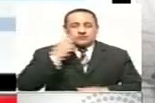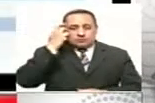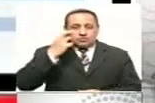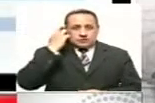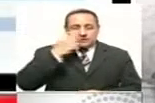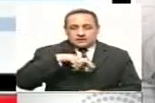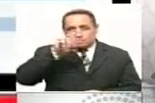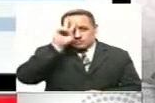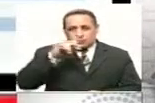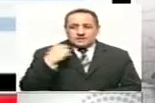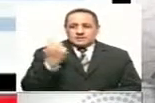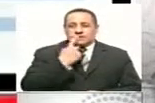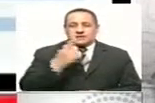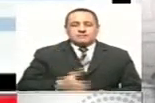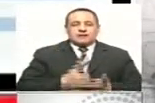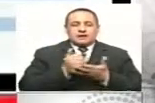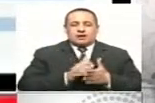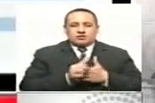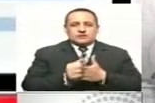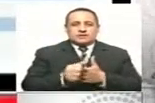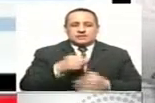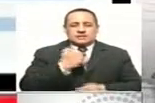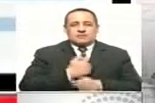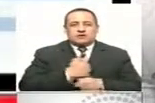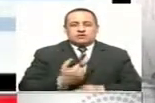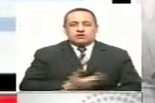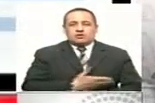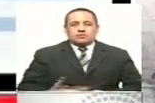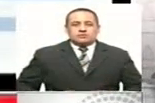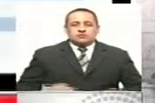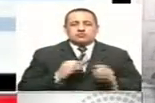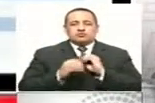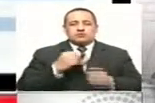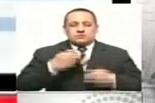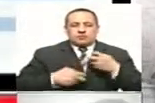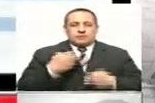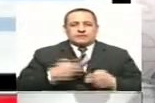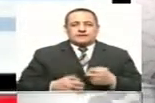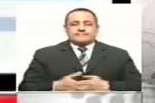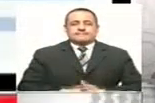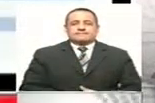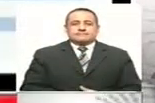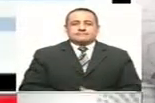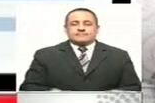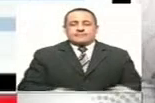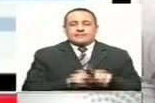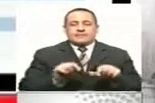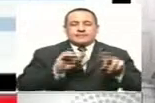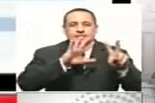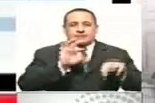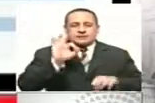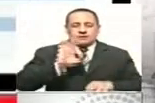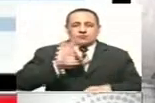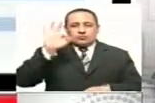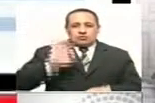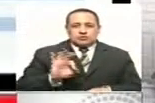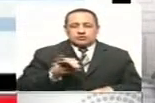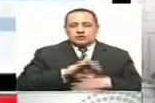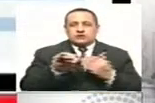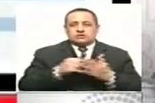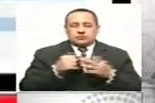nacionales para orientar un poco el accionar del Estado en solución de problemas públicos. Y 75% de